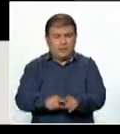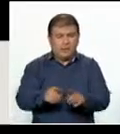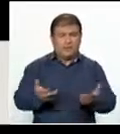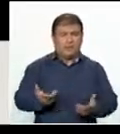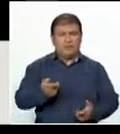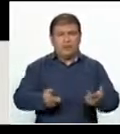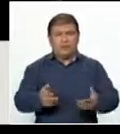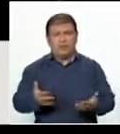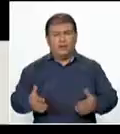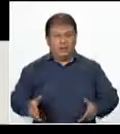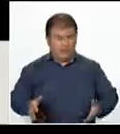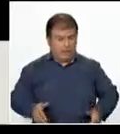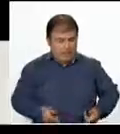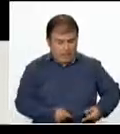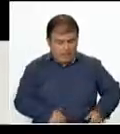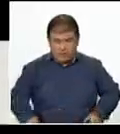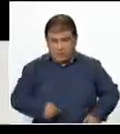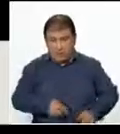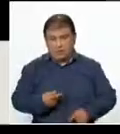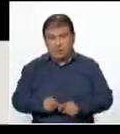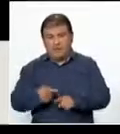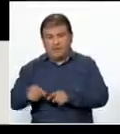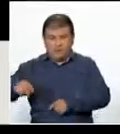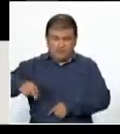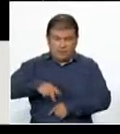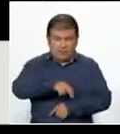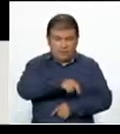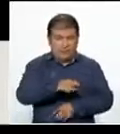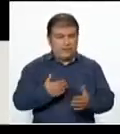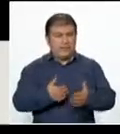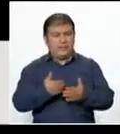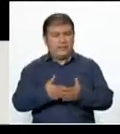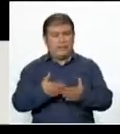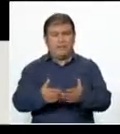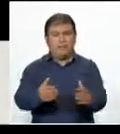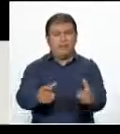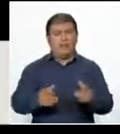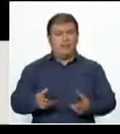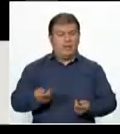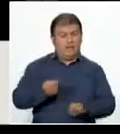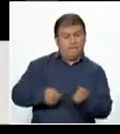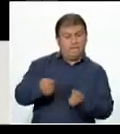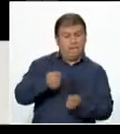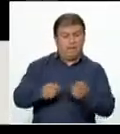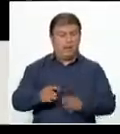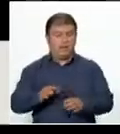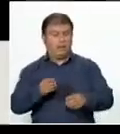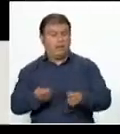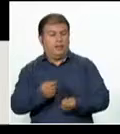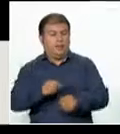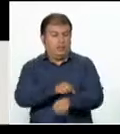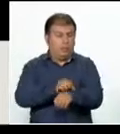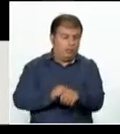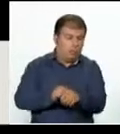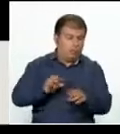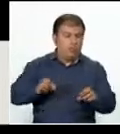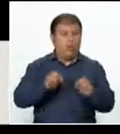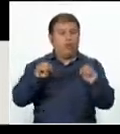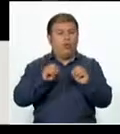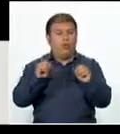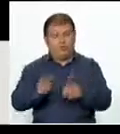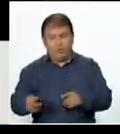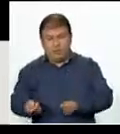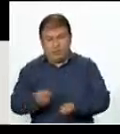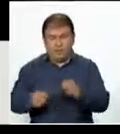veíamos en las piernas de estos, de varios transeúntes que estaban muy cerca, pues, de centros comerciales, joyerías, restaurantes, tiendas de ropa, entre